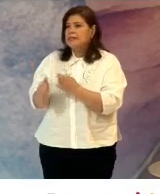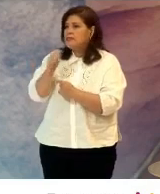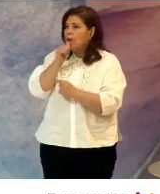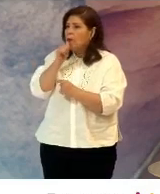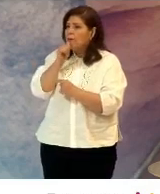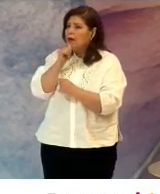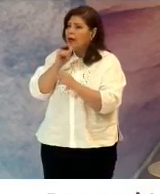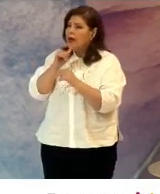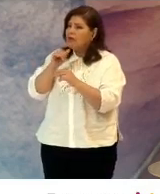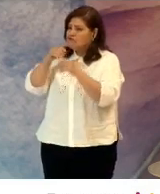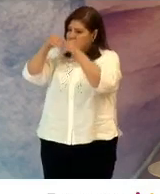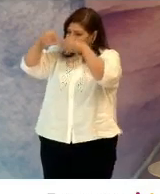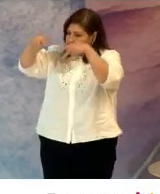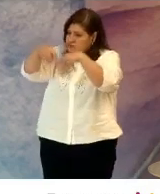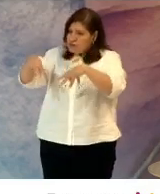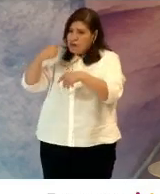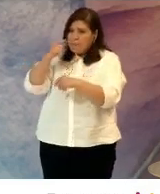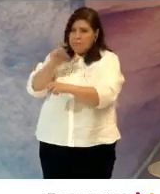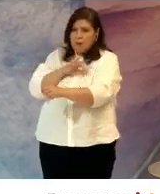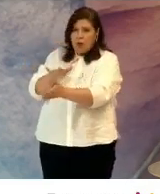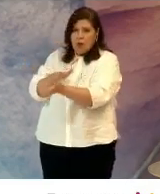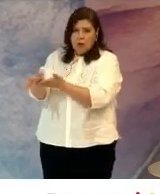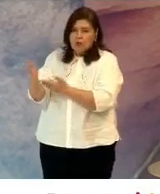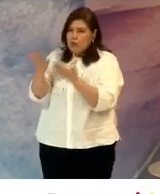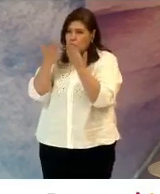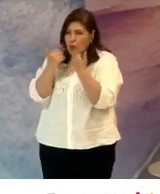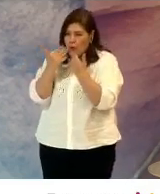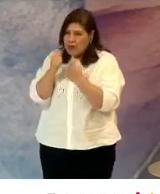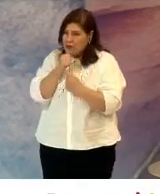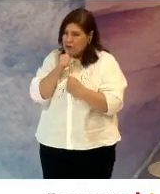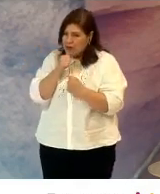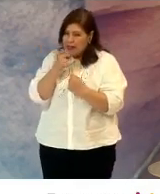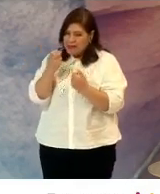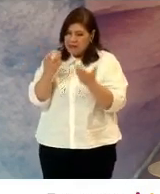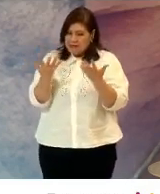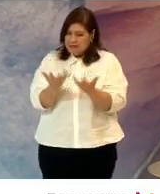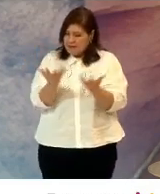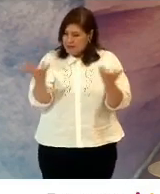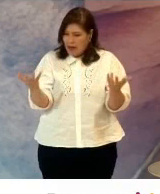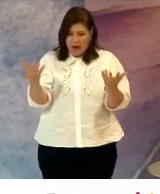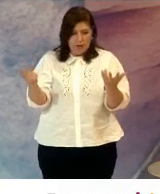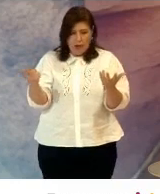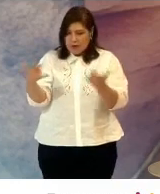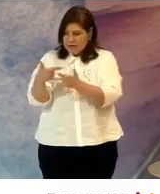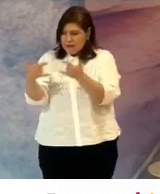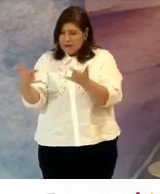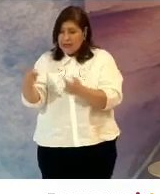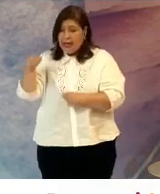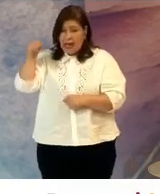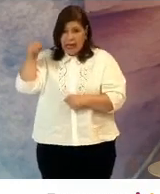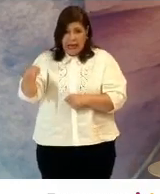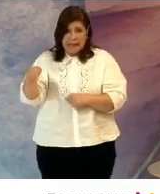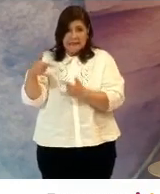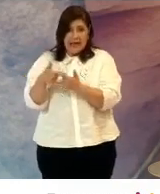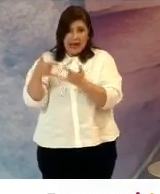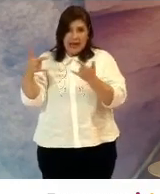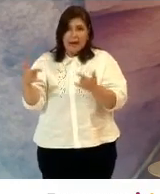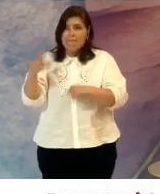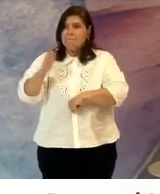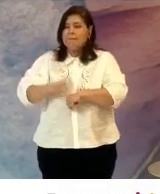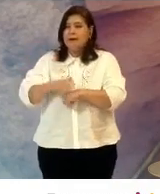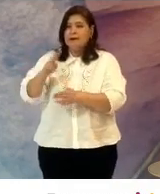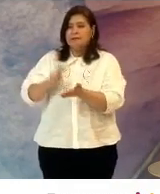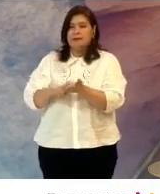apoyo. Entonces yo diría que esa historia de aquí es la más significativa de